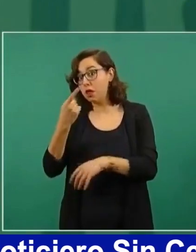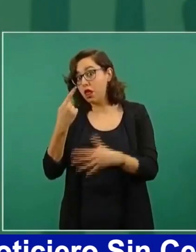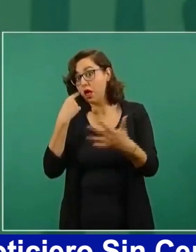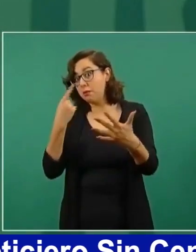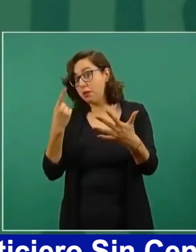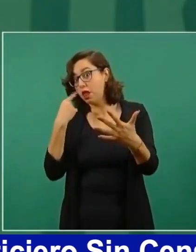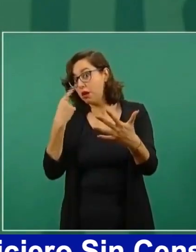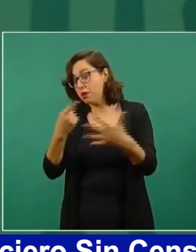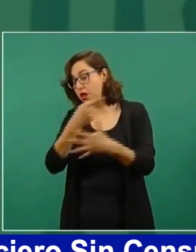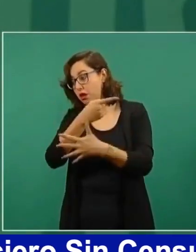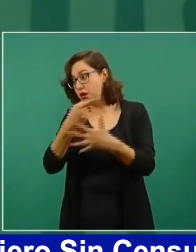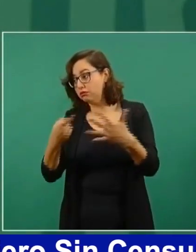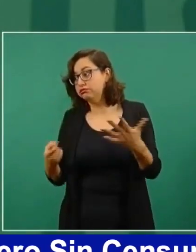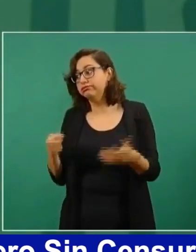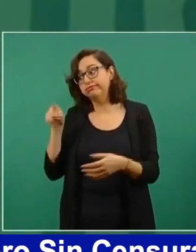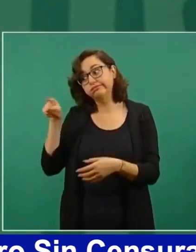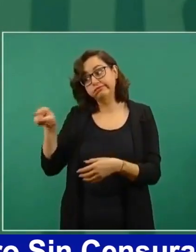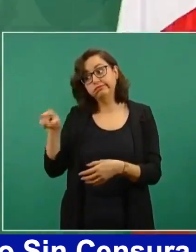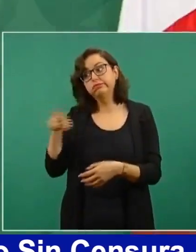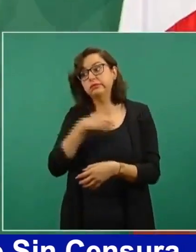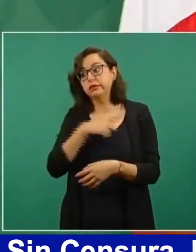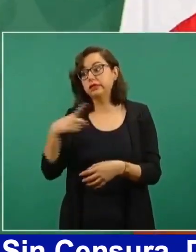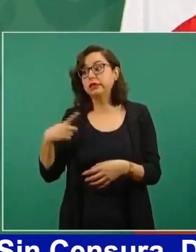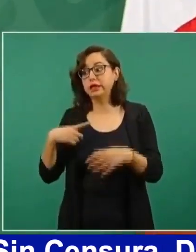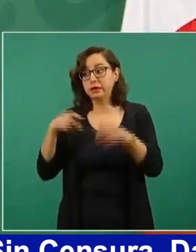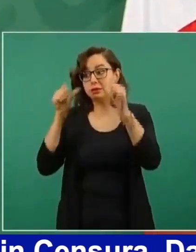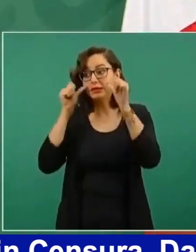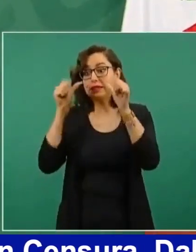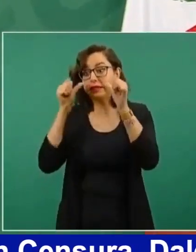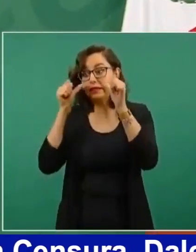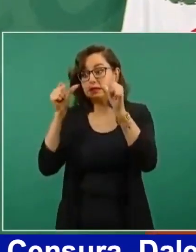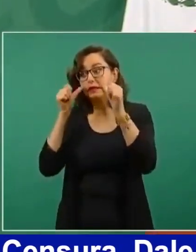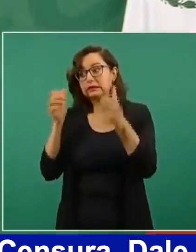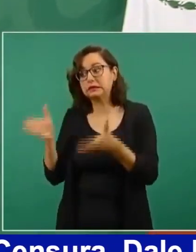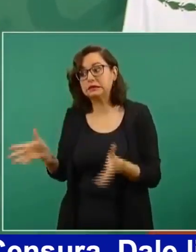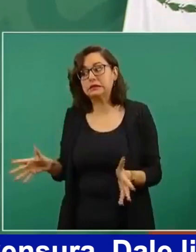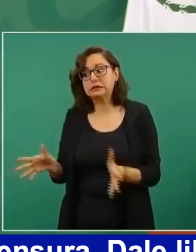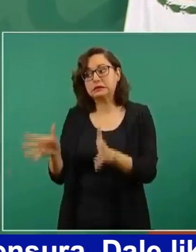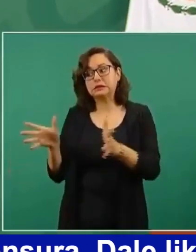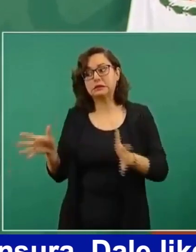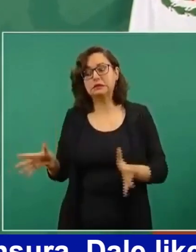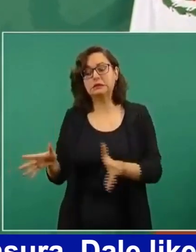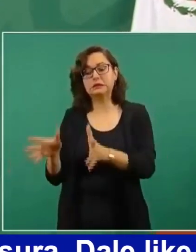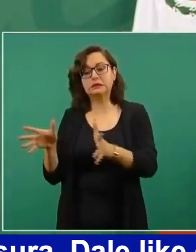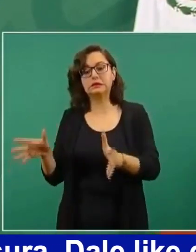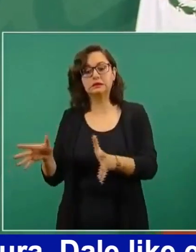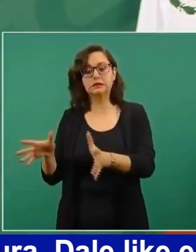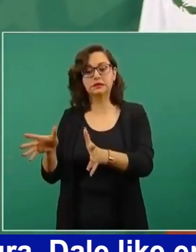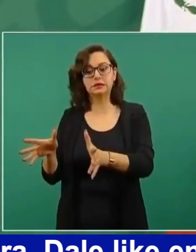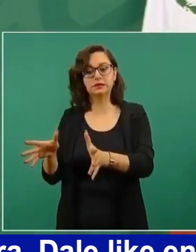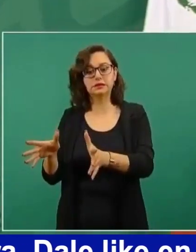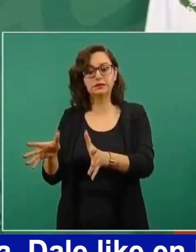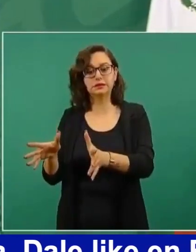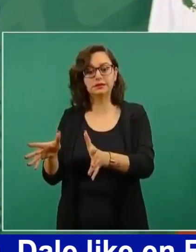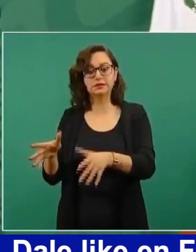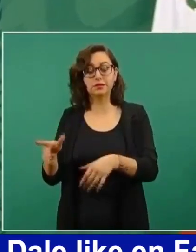de que no se centre la atención en el problema de fondo,